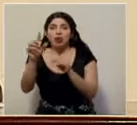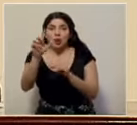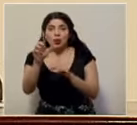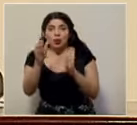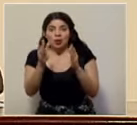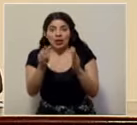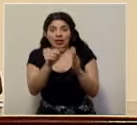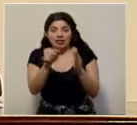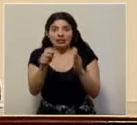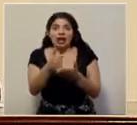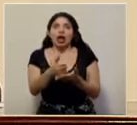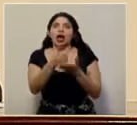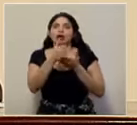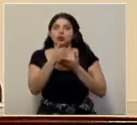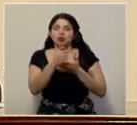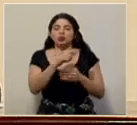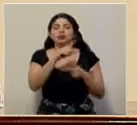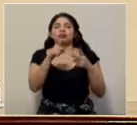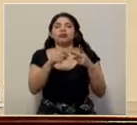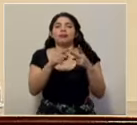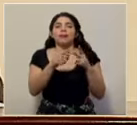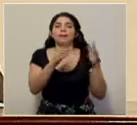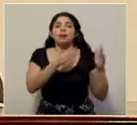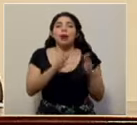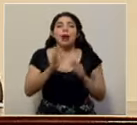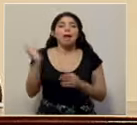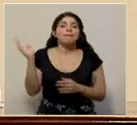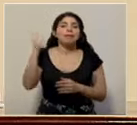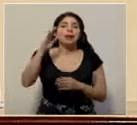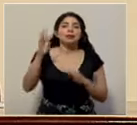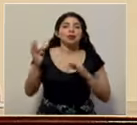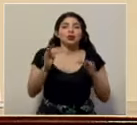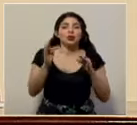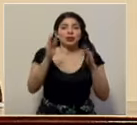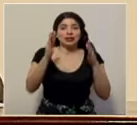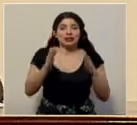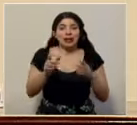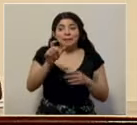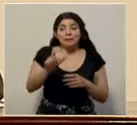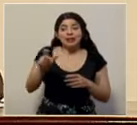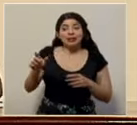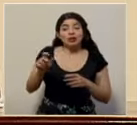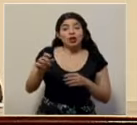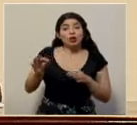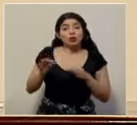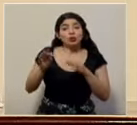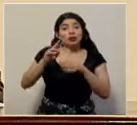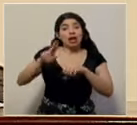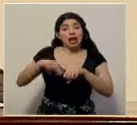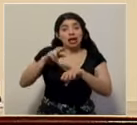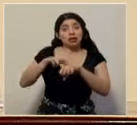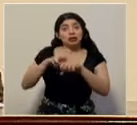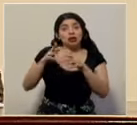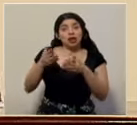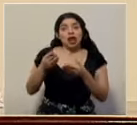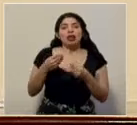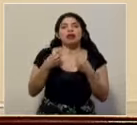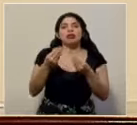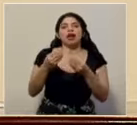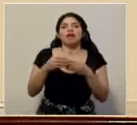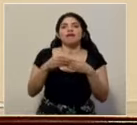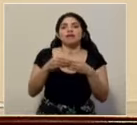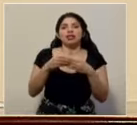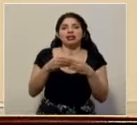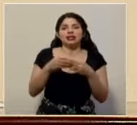eso ayuda. El programa de Vamos a Turistear, donde al turista nacional se le financia a condiciones muy blandas